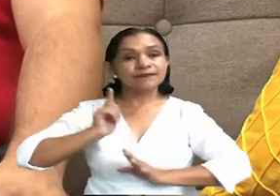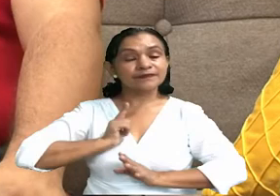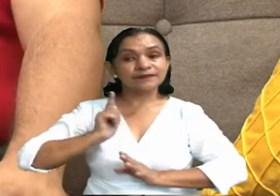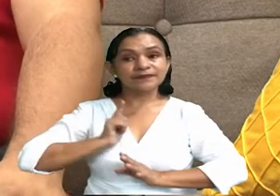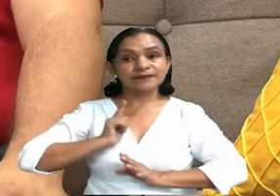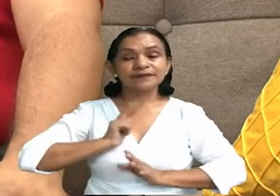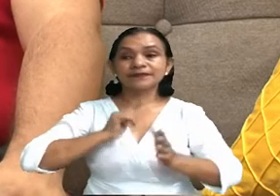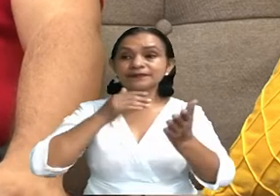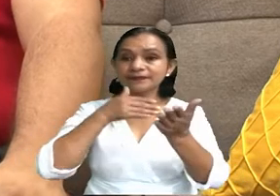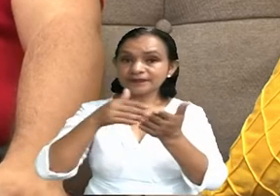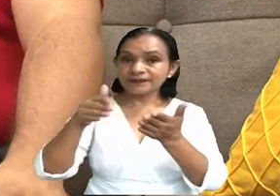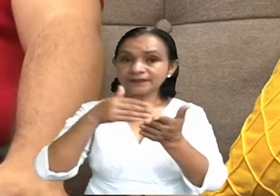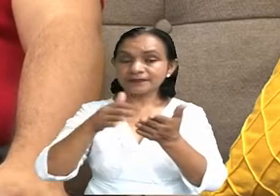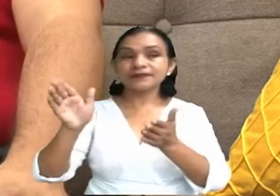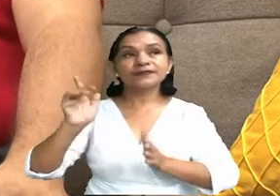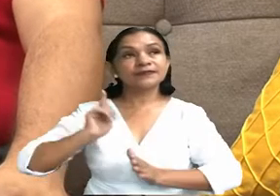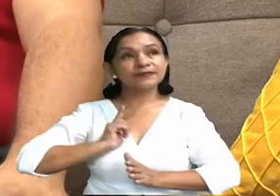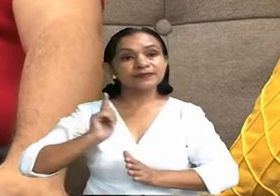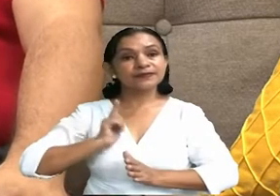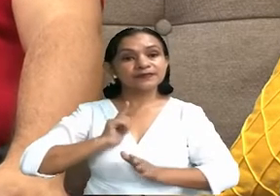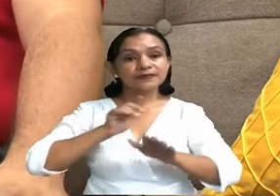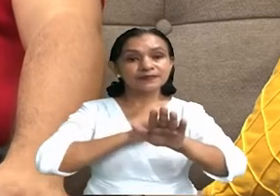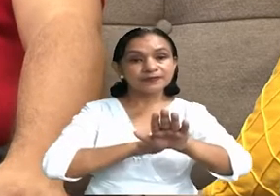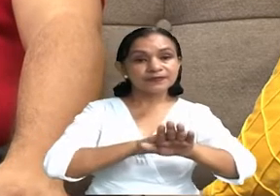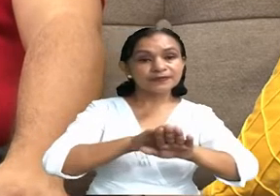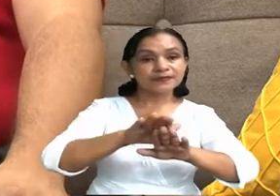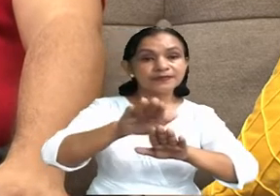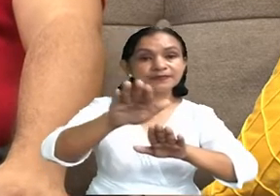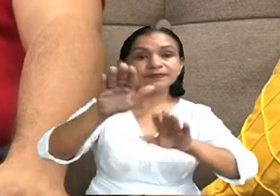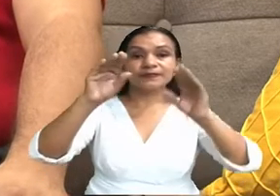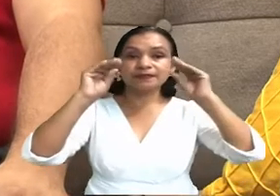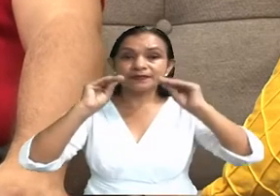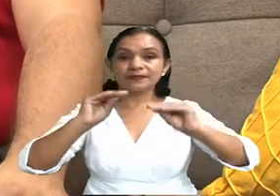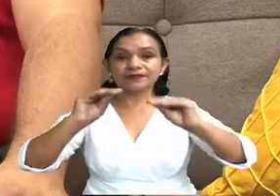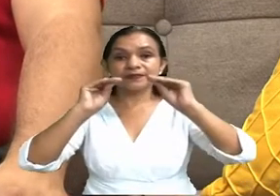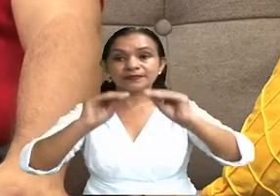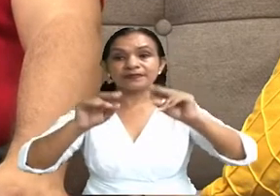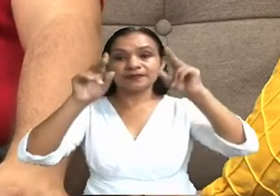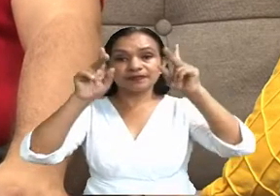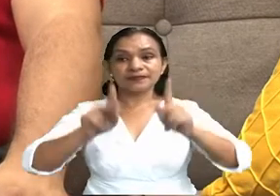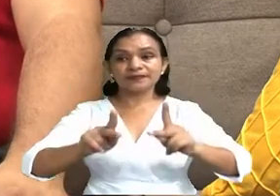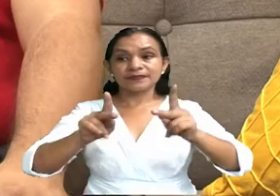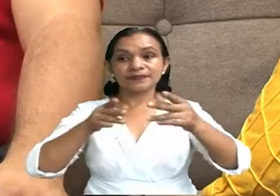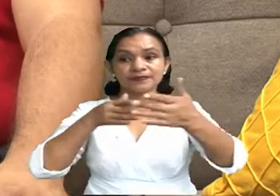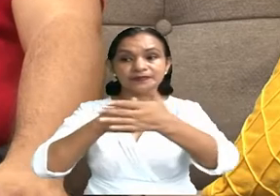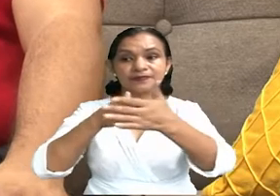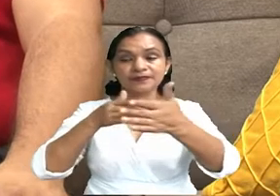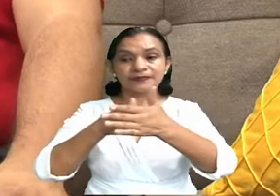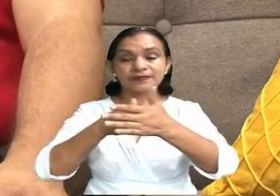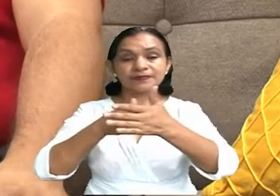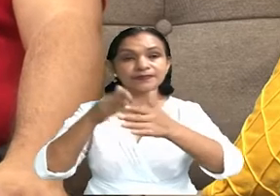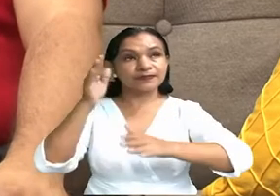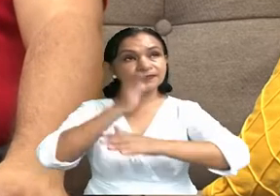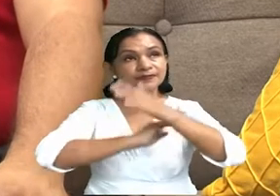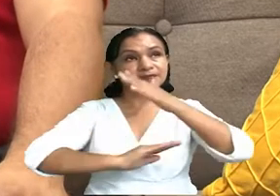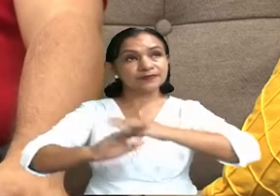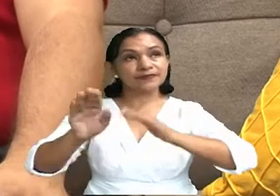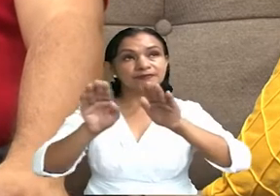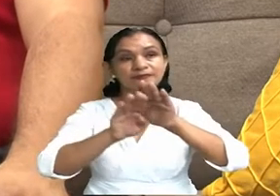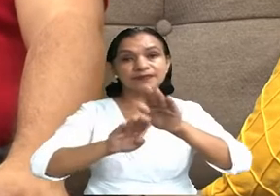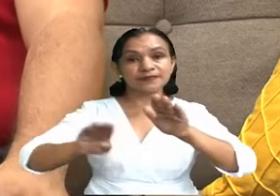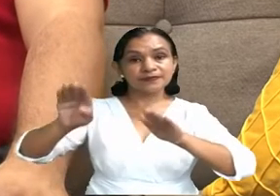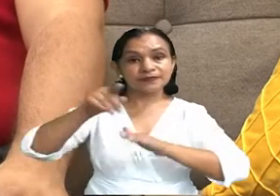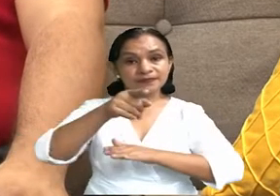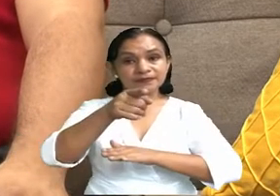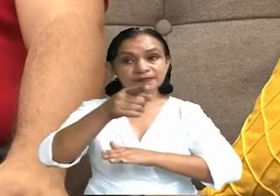la accesibilidad para garantizar el acceso de la educación a las personas con limitaciones físicas, sobre todo. Ustedes